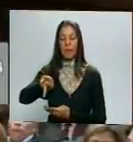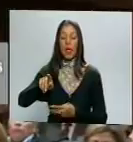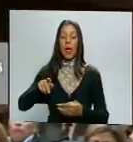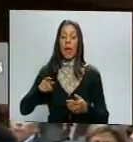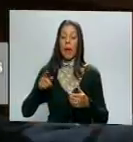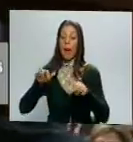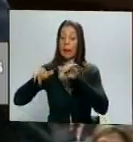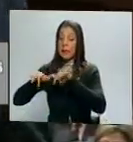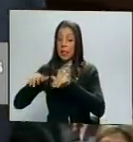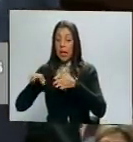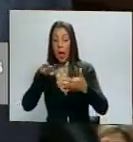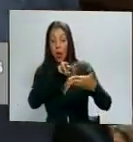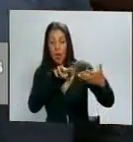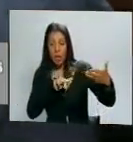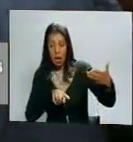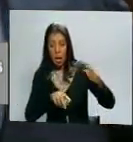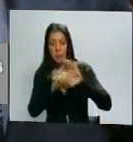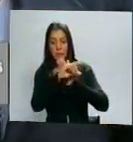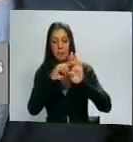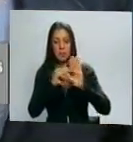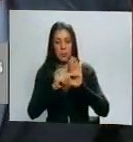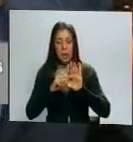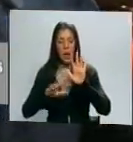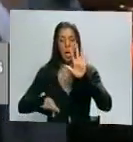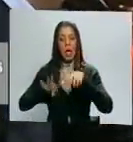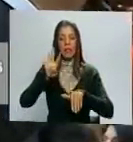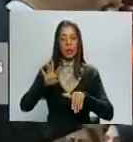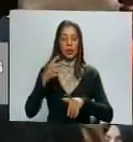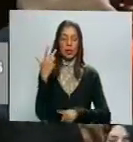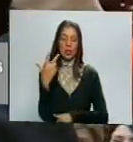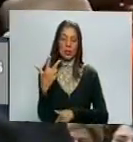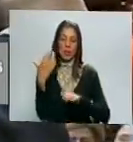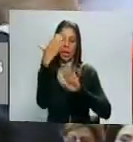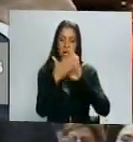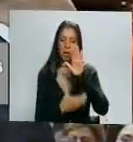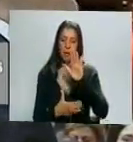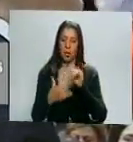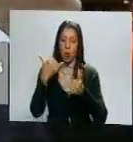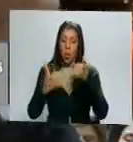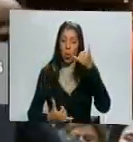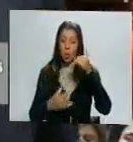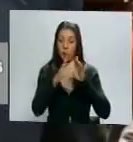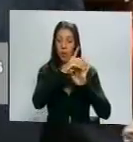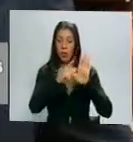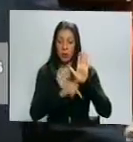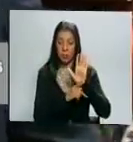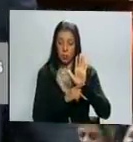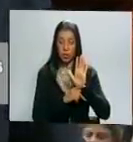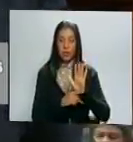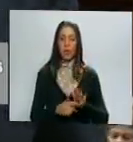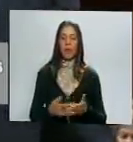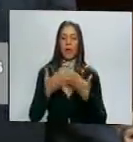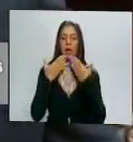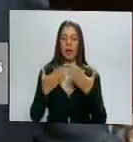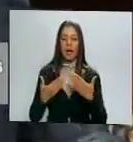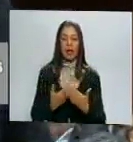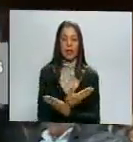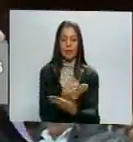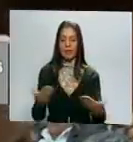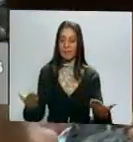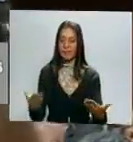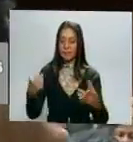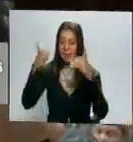compañero Freddy, 14 artículos, 3 capítulos y una disposición final en el contenido de esta ley. Muchas gracias, compañera